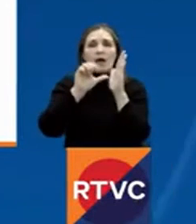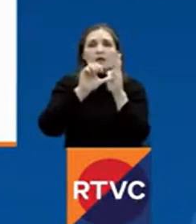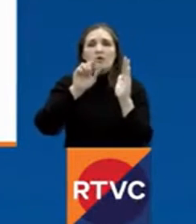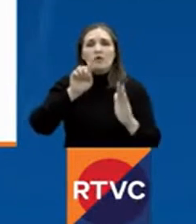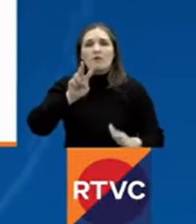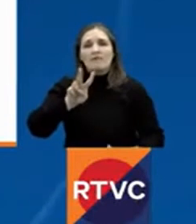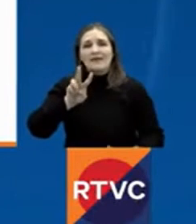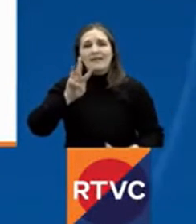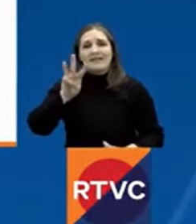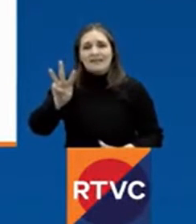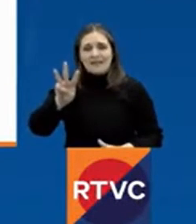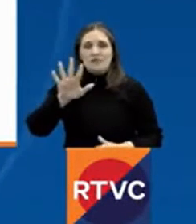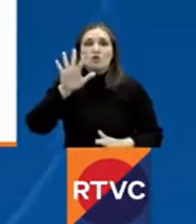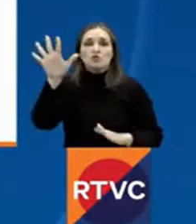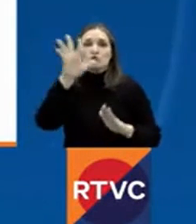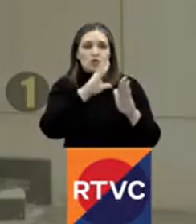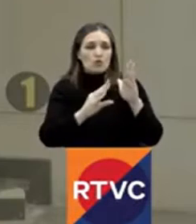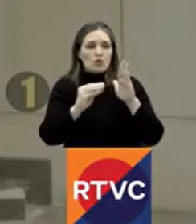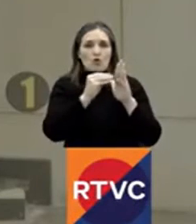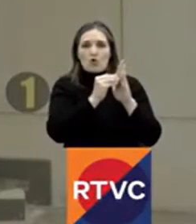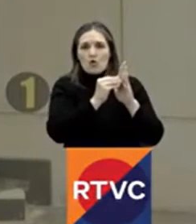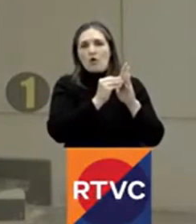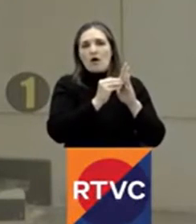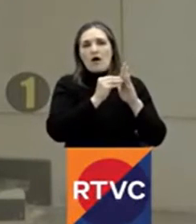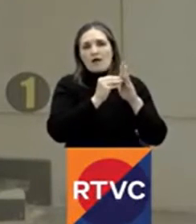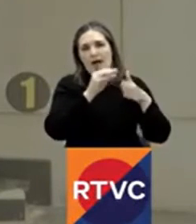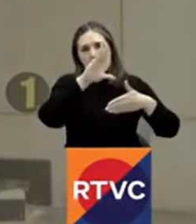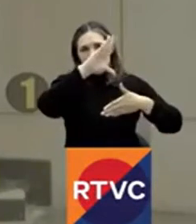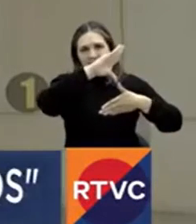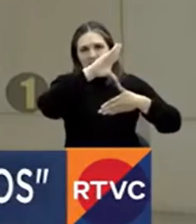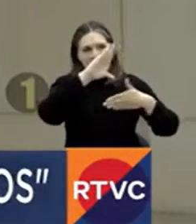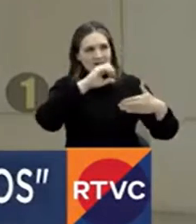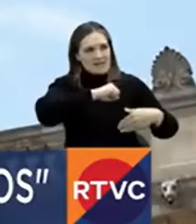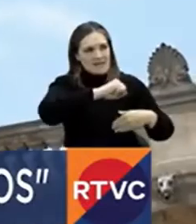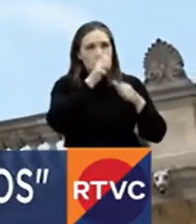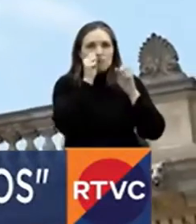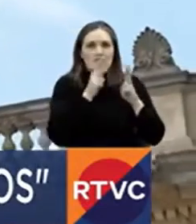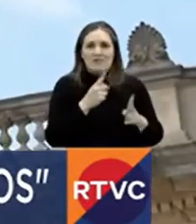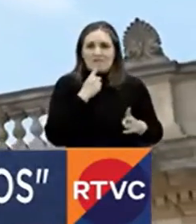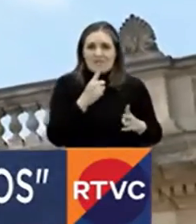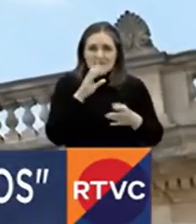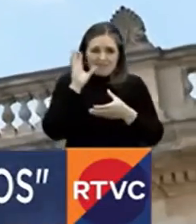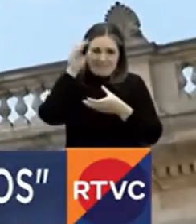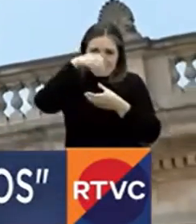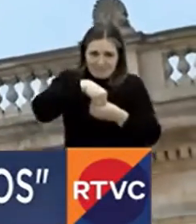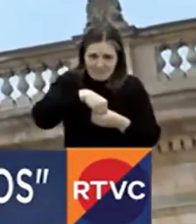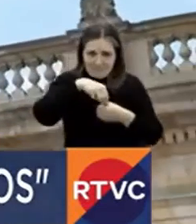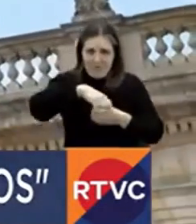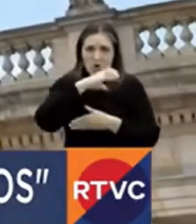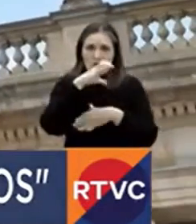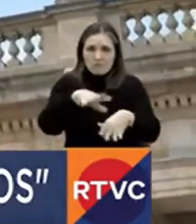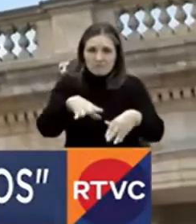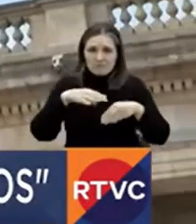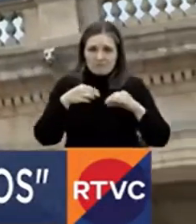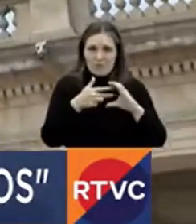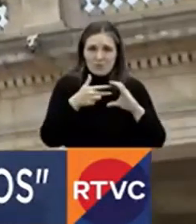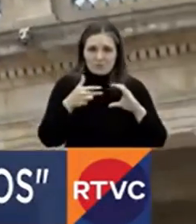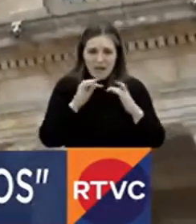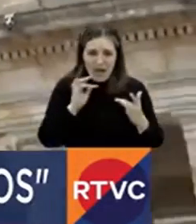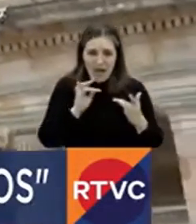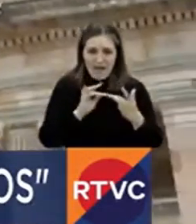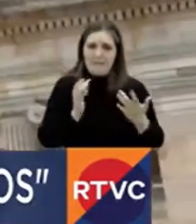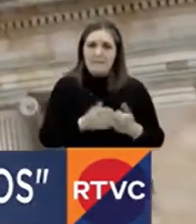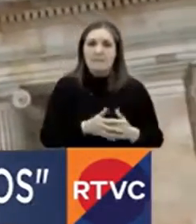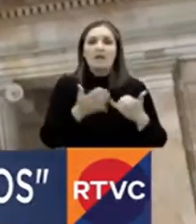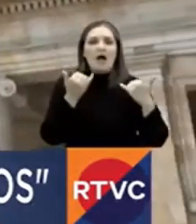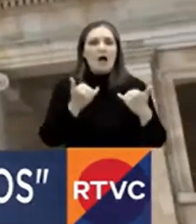la Convención Americana, que es parte de la Constitución. La Corte ordenó al Congreso crear la normatividad para que la Procuraduría investigue de acuerdo con